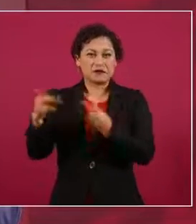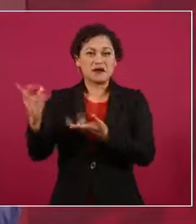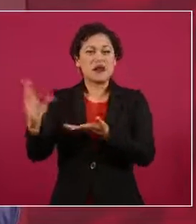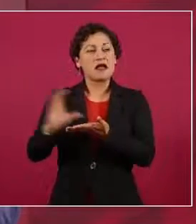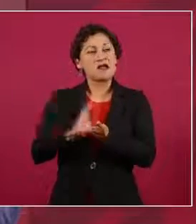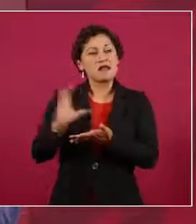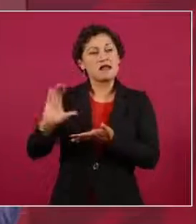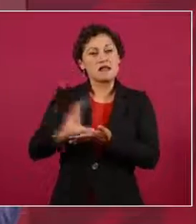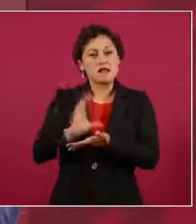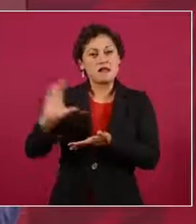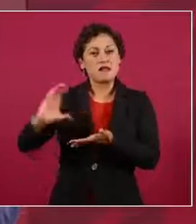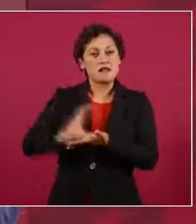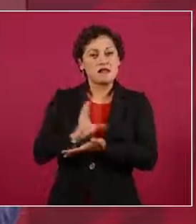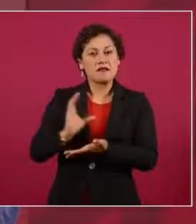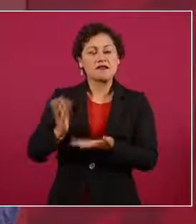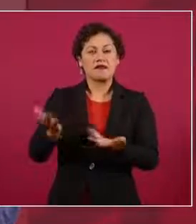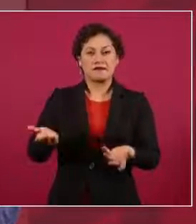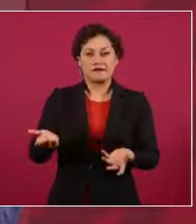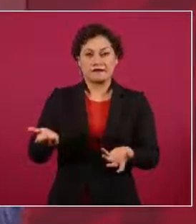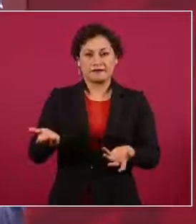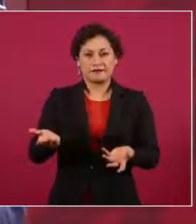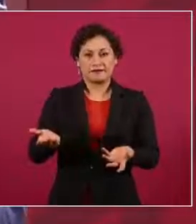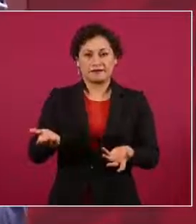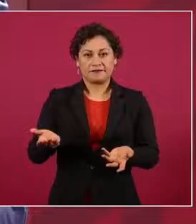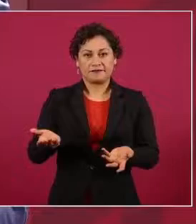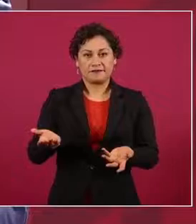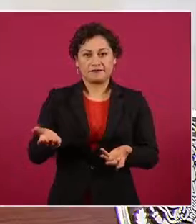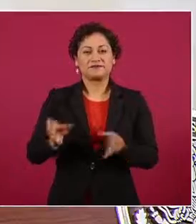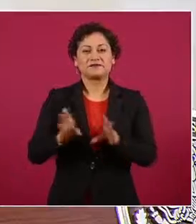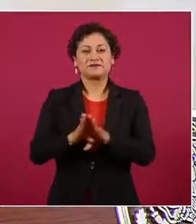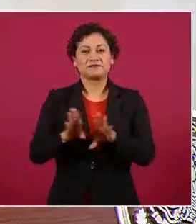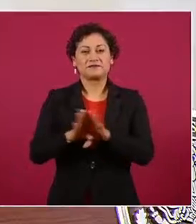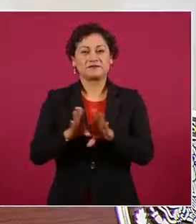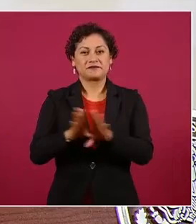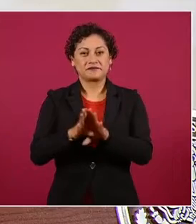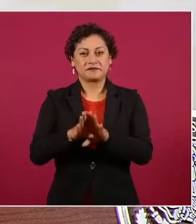que ya no van a aumentar el salario,